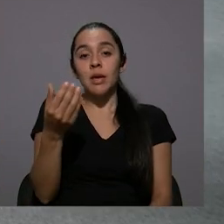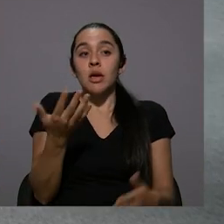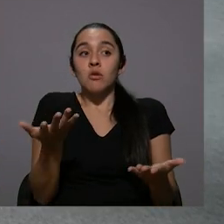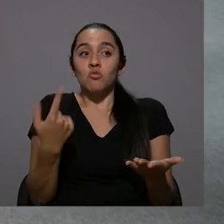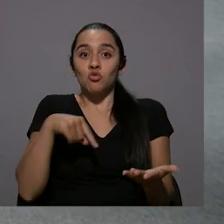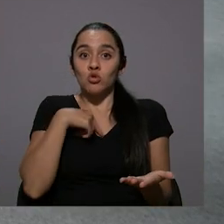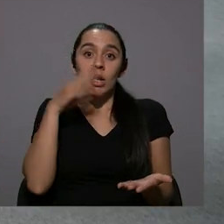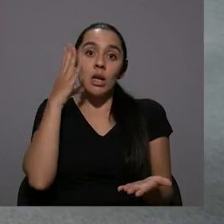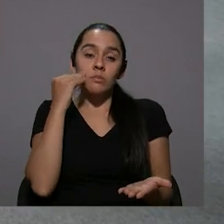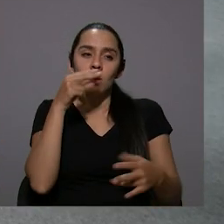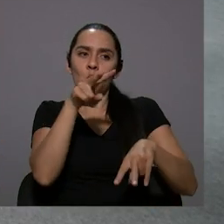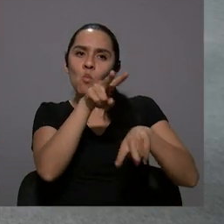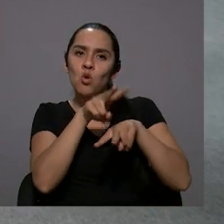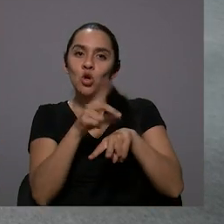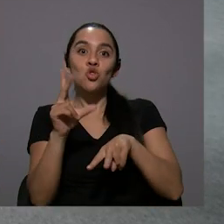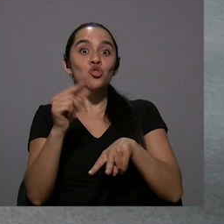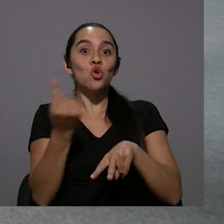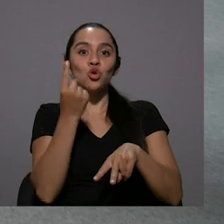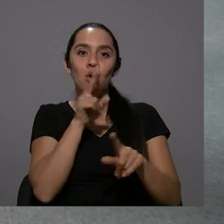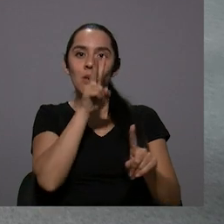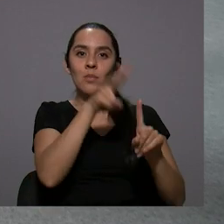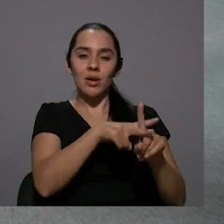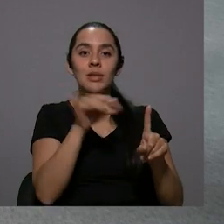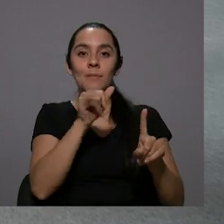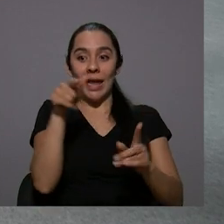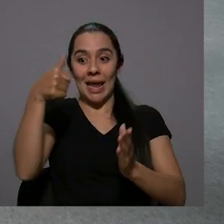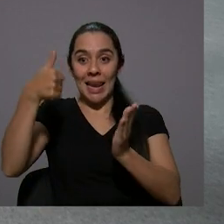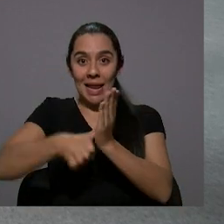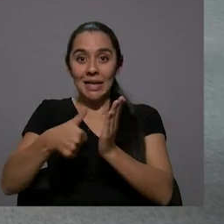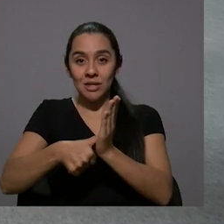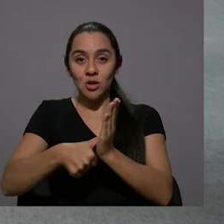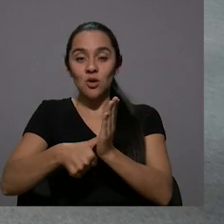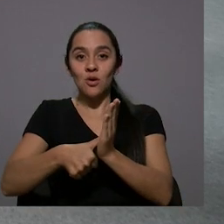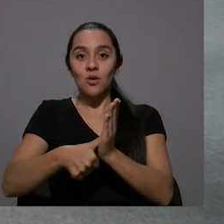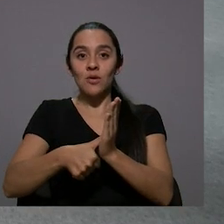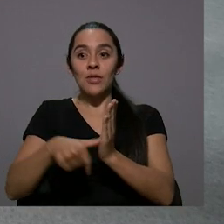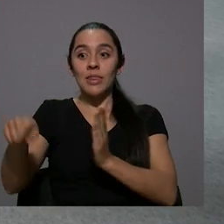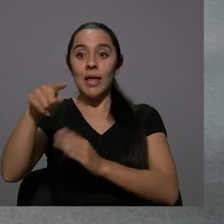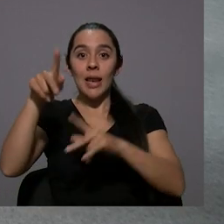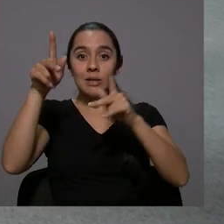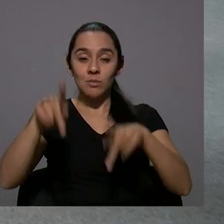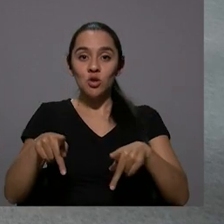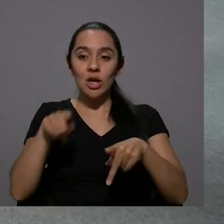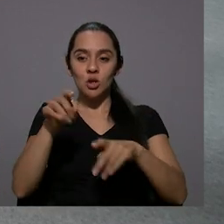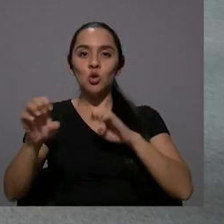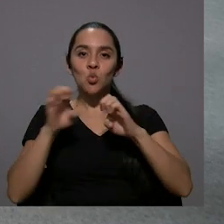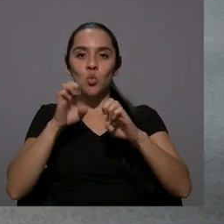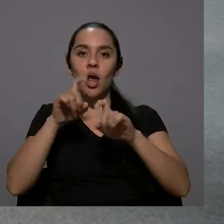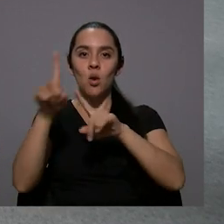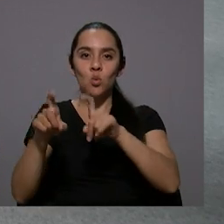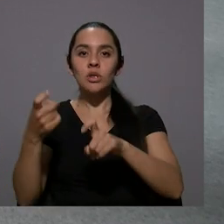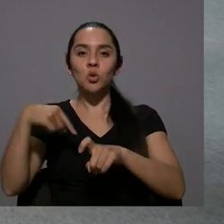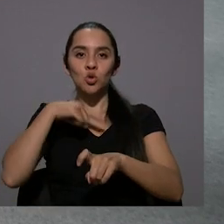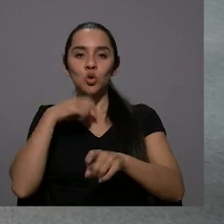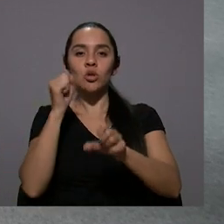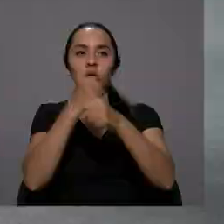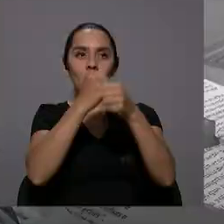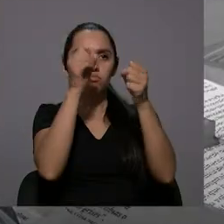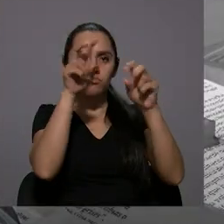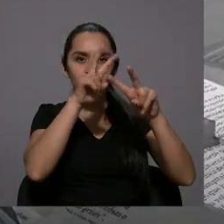monitoreo que tuvimos no solo en la práctica sino también en la elección eh de las personas que eso es una encuesta que también estamos